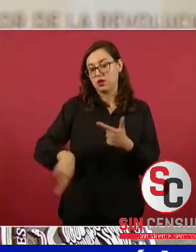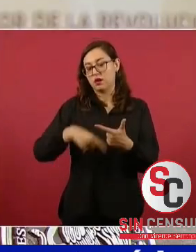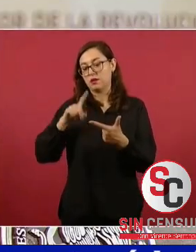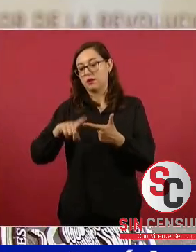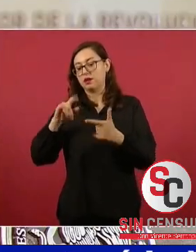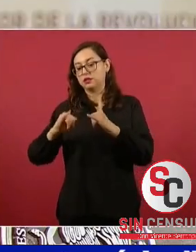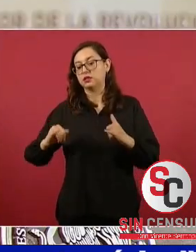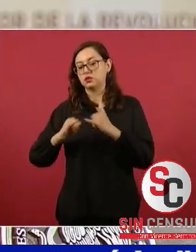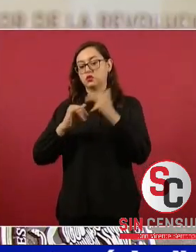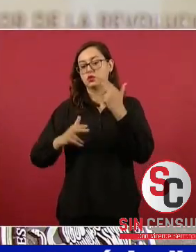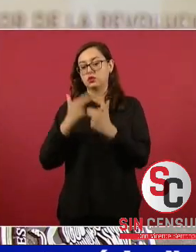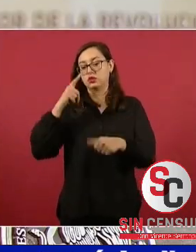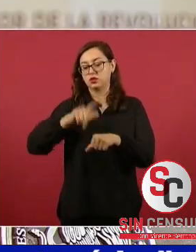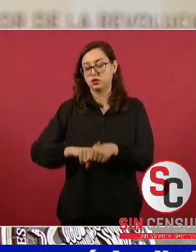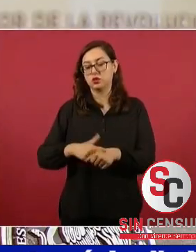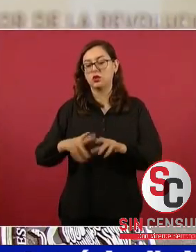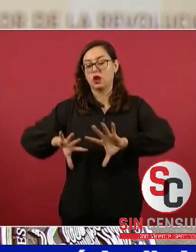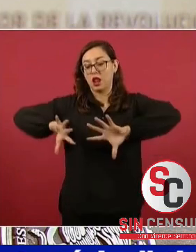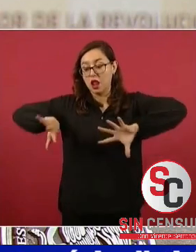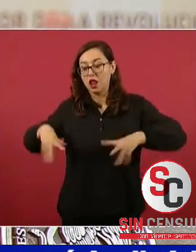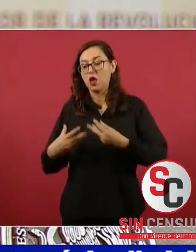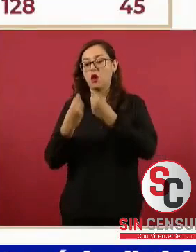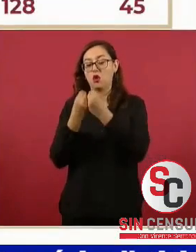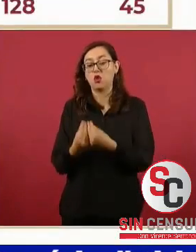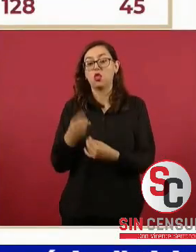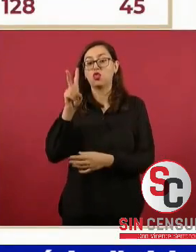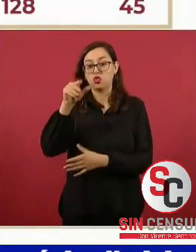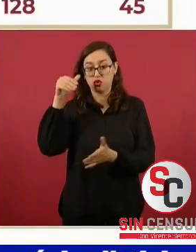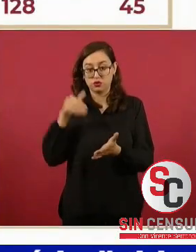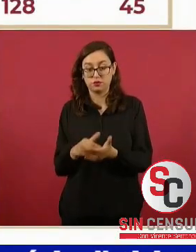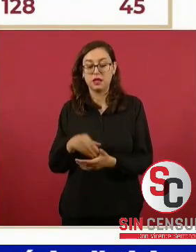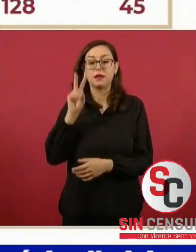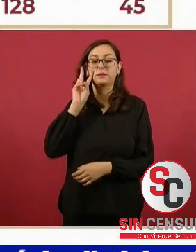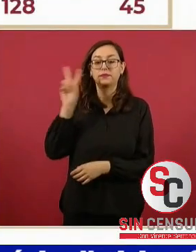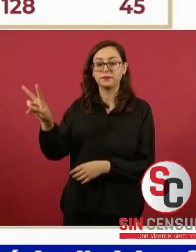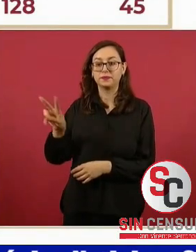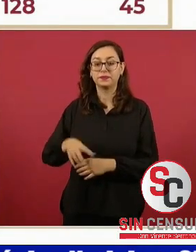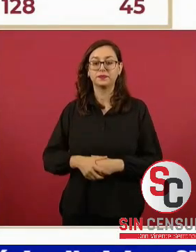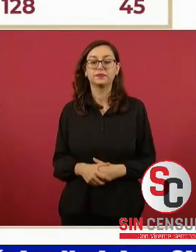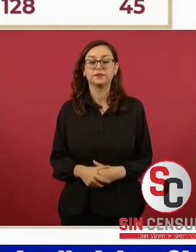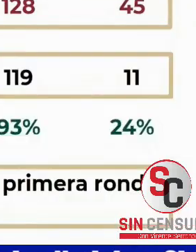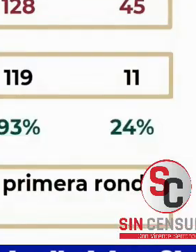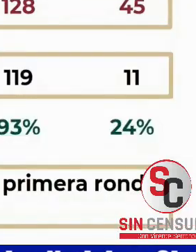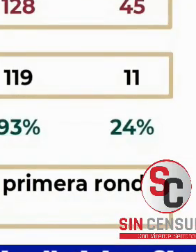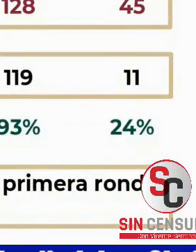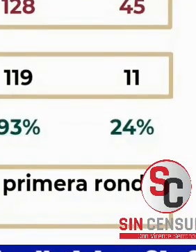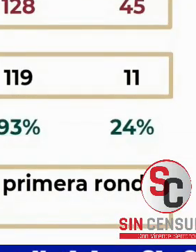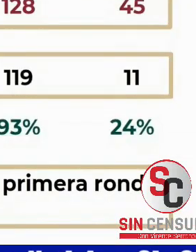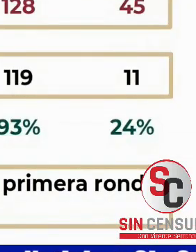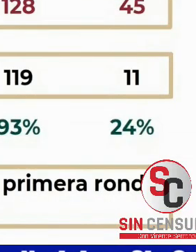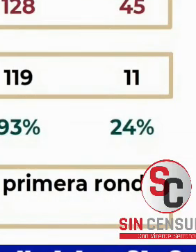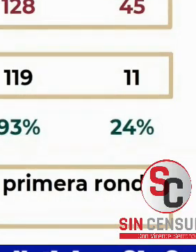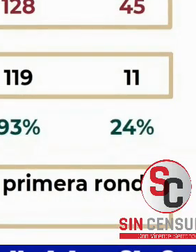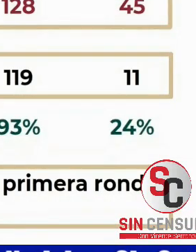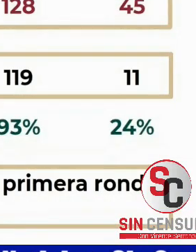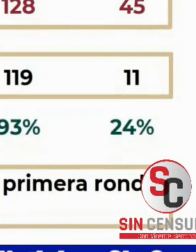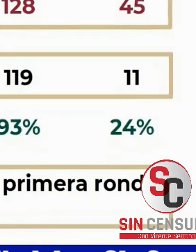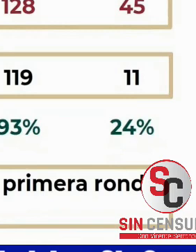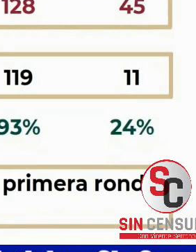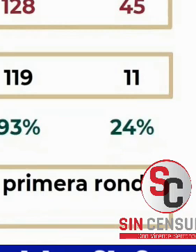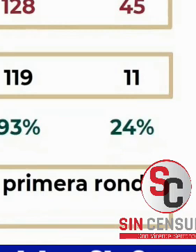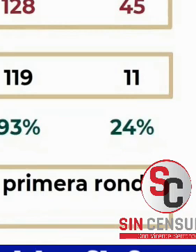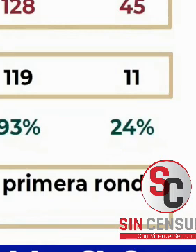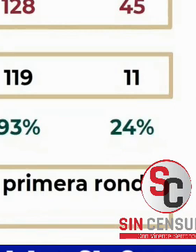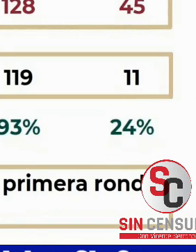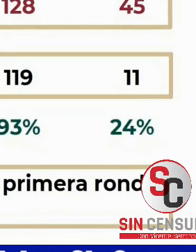total de 2,253 especialistas que ya fueron contratados. Si vemos la siguiente,